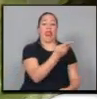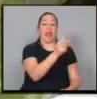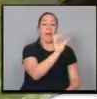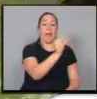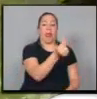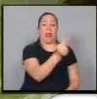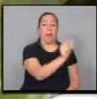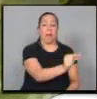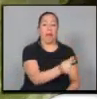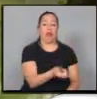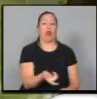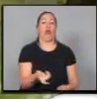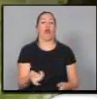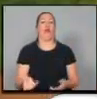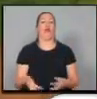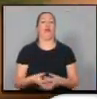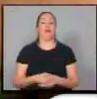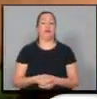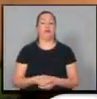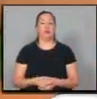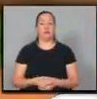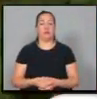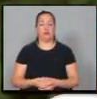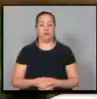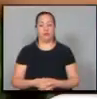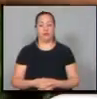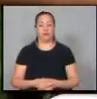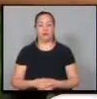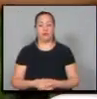pueda volver a comprar como estaba comprando.